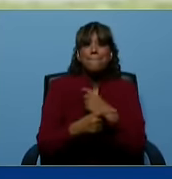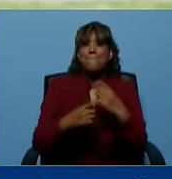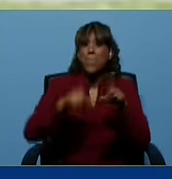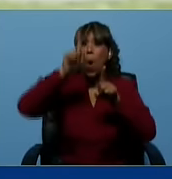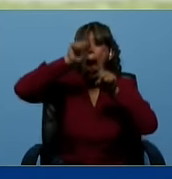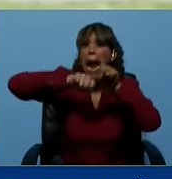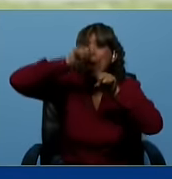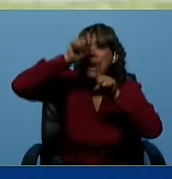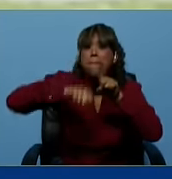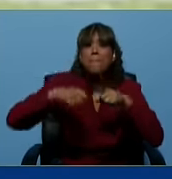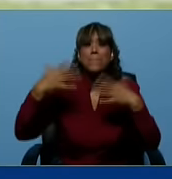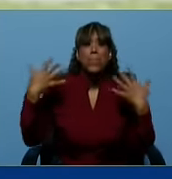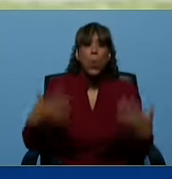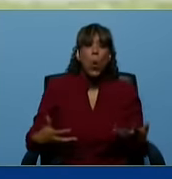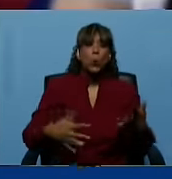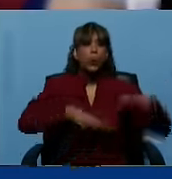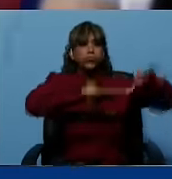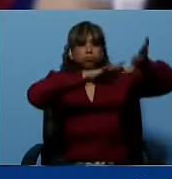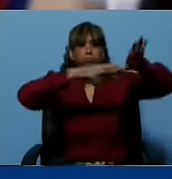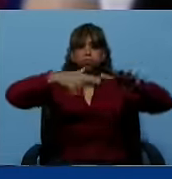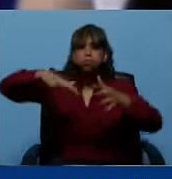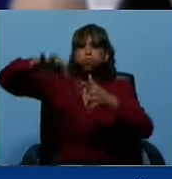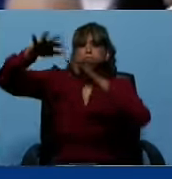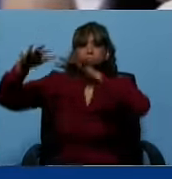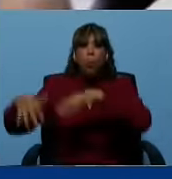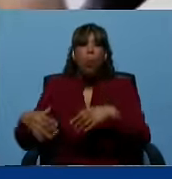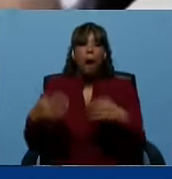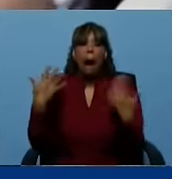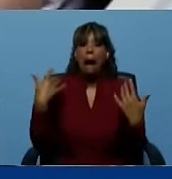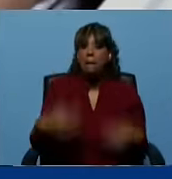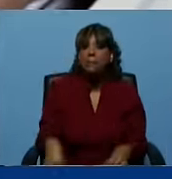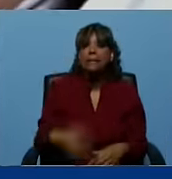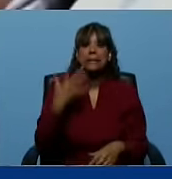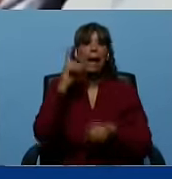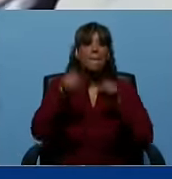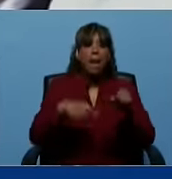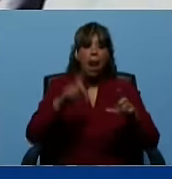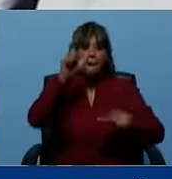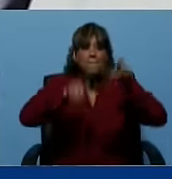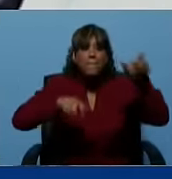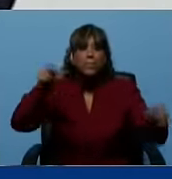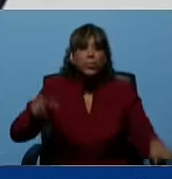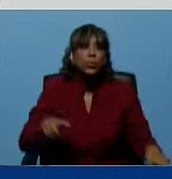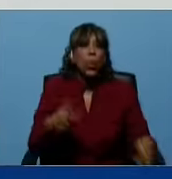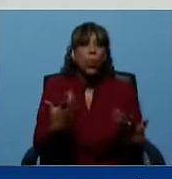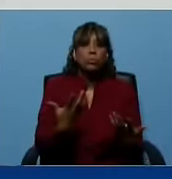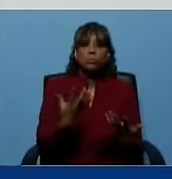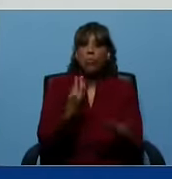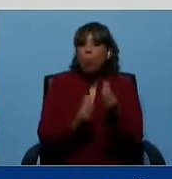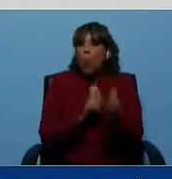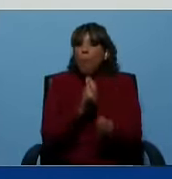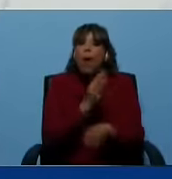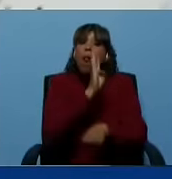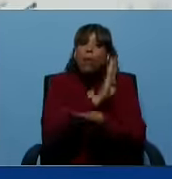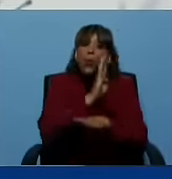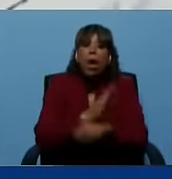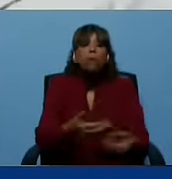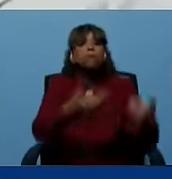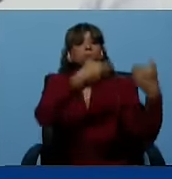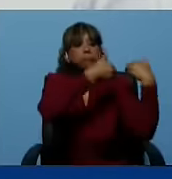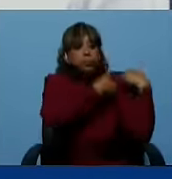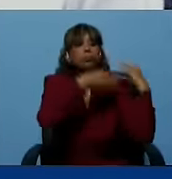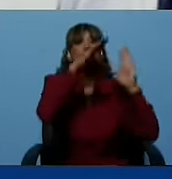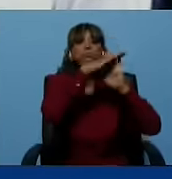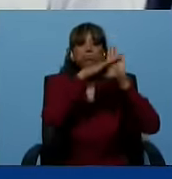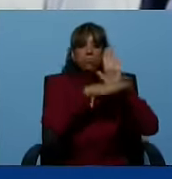océanos, el calentamiento de los mares, pero también la acción depredadora del ser humano sobre la naturaleza. Así que es un programa instruido